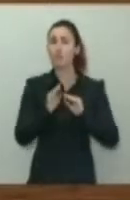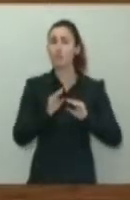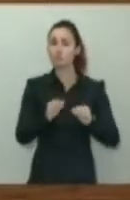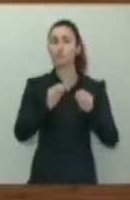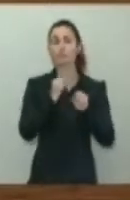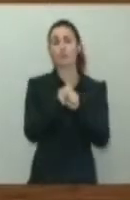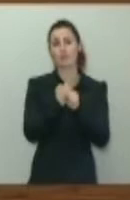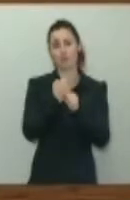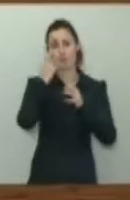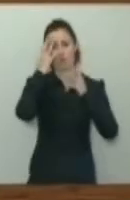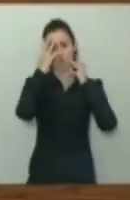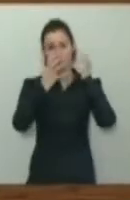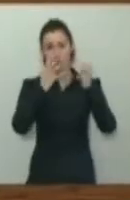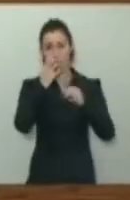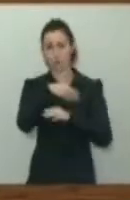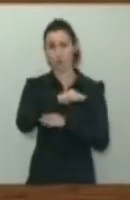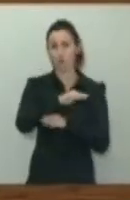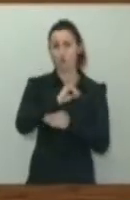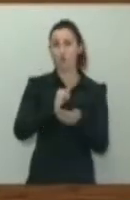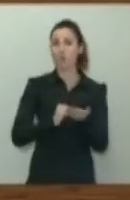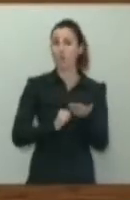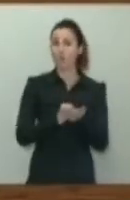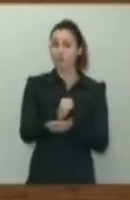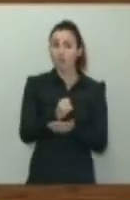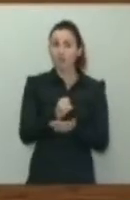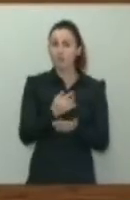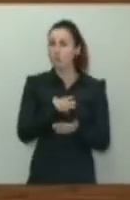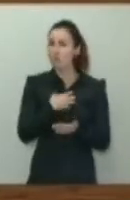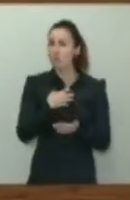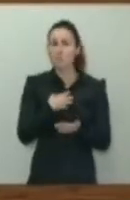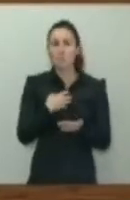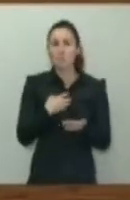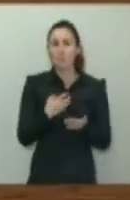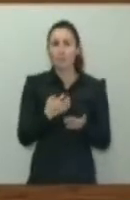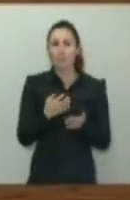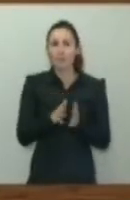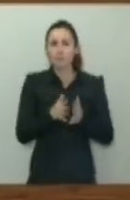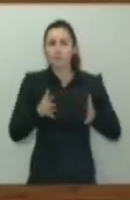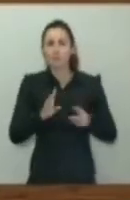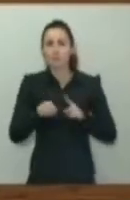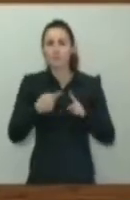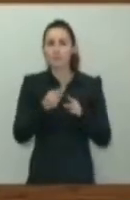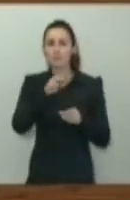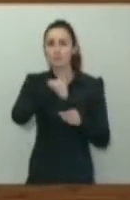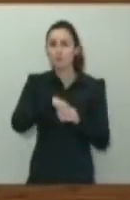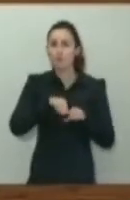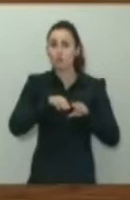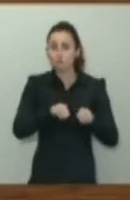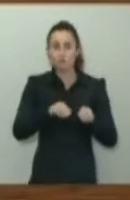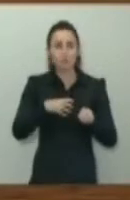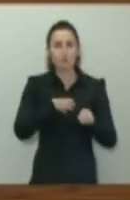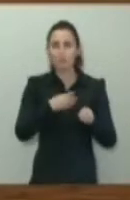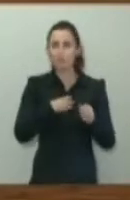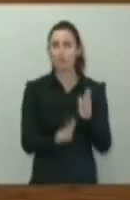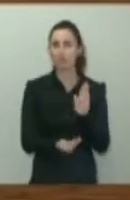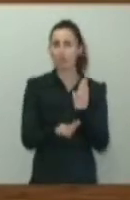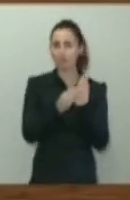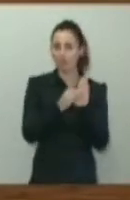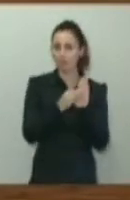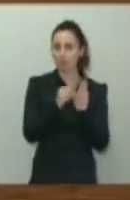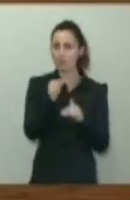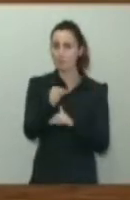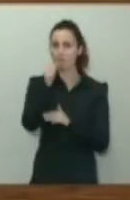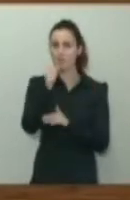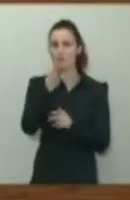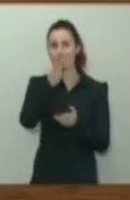uso del agua, en ningún caso son equiparables, ni en su magnitud, ni tan siquiera en su naturaleza, a las que se contemplan en el hecho imponible